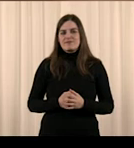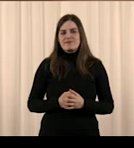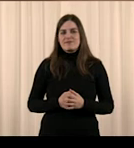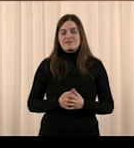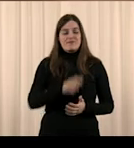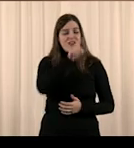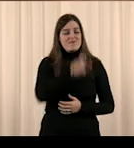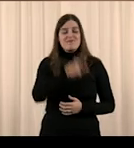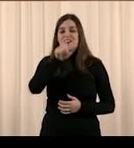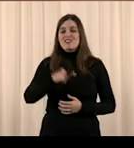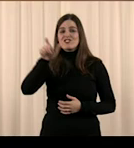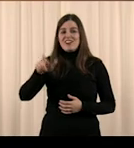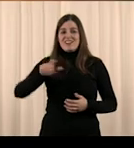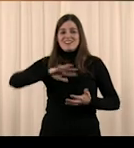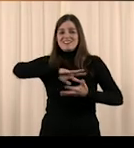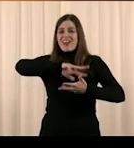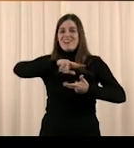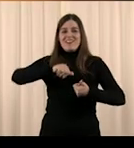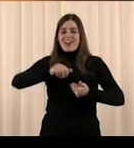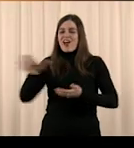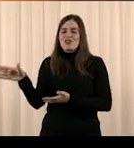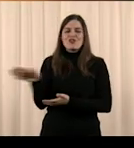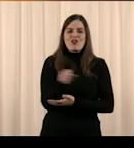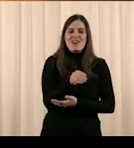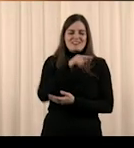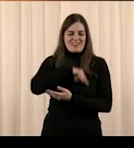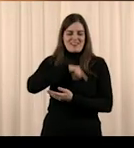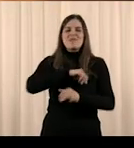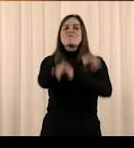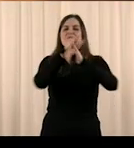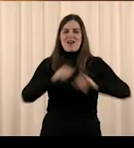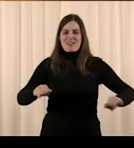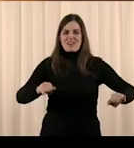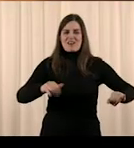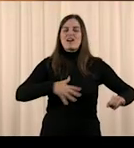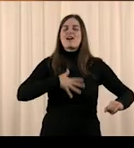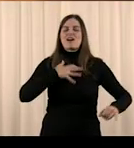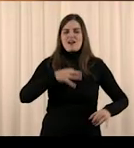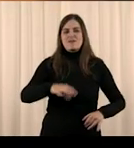Todo el mundo sobre la faz de esta tierra puede sentir la paz.